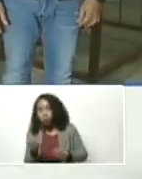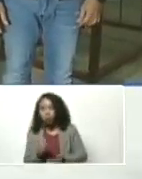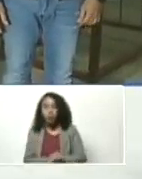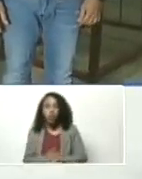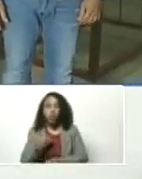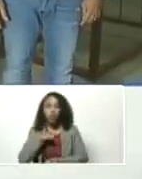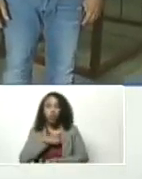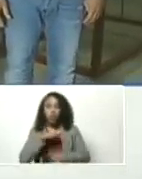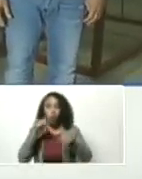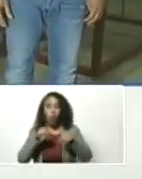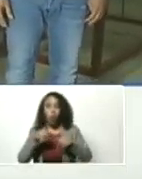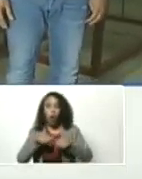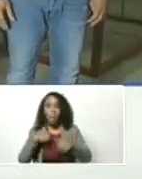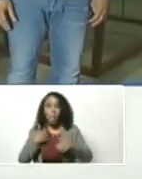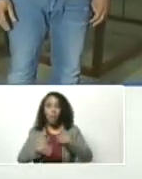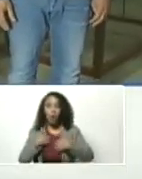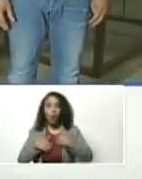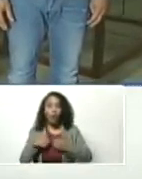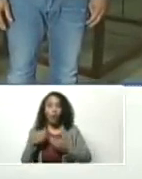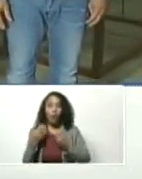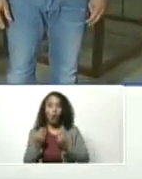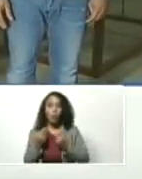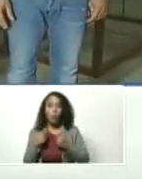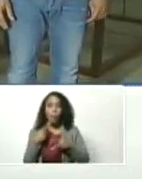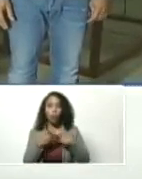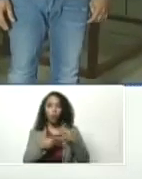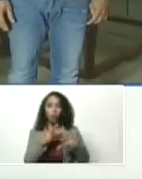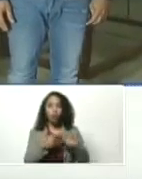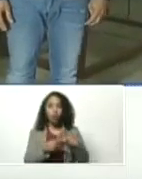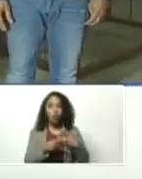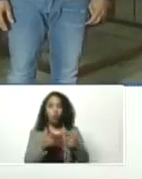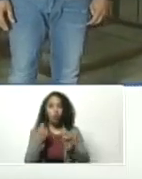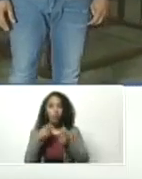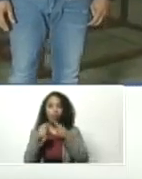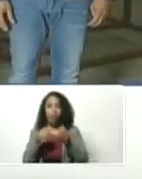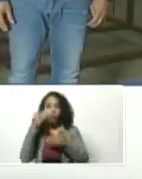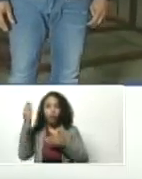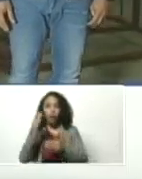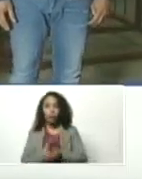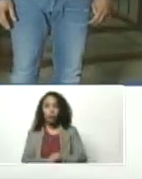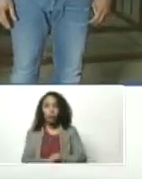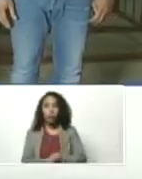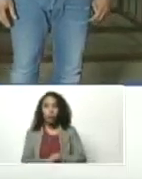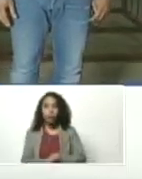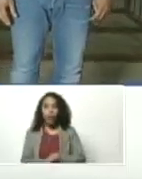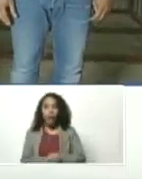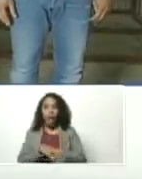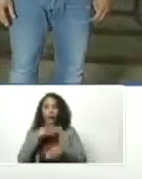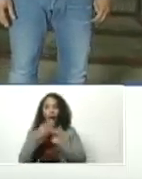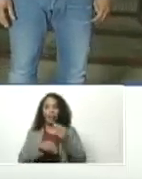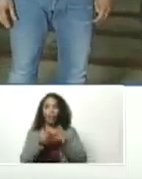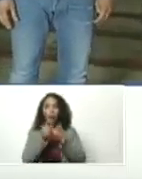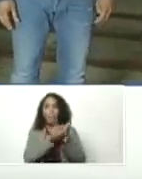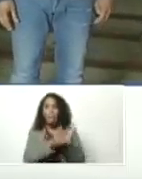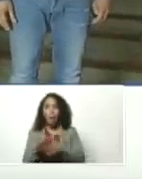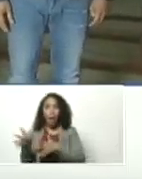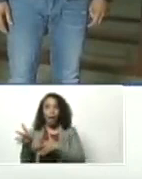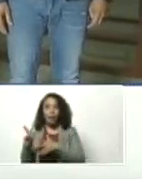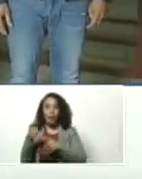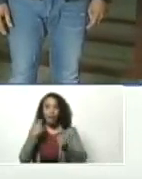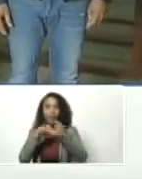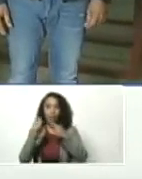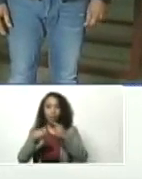hoy en miércoles de economía productiva exportadora, lanzando el plan Exporta